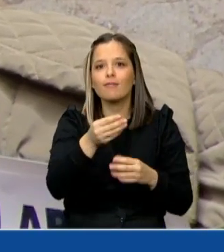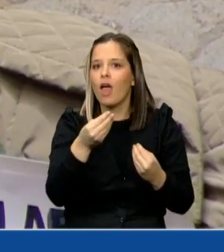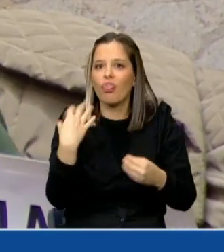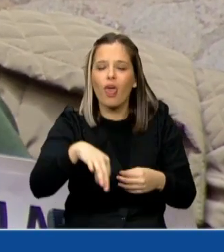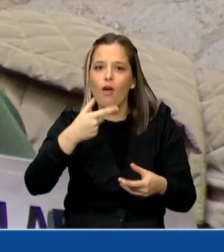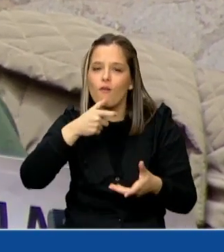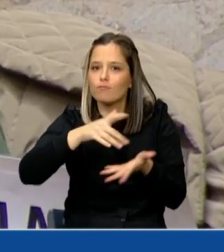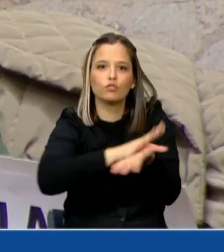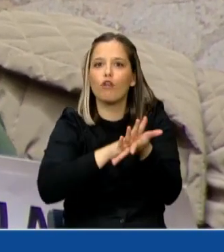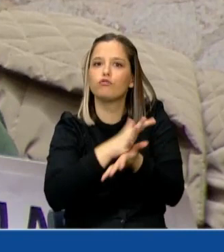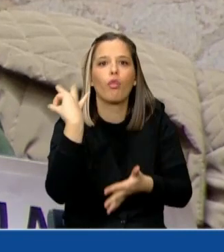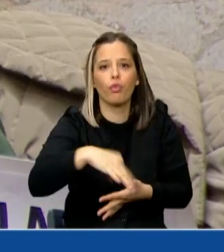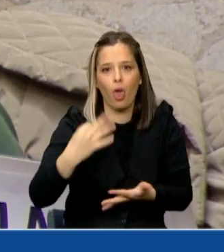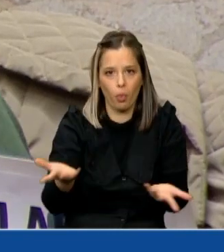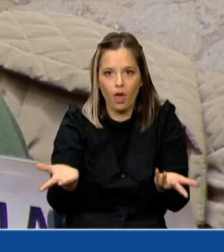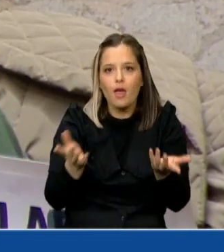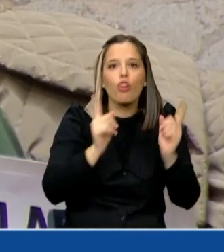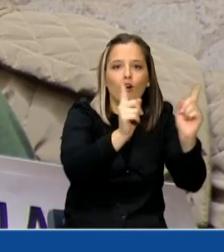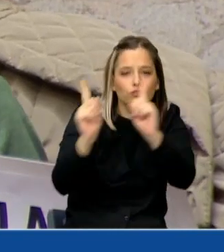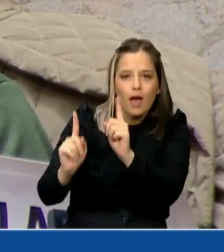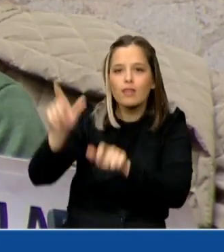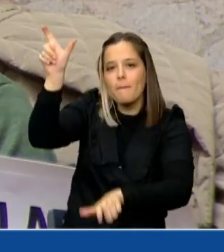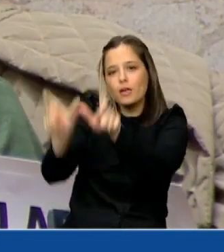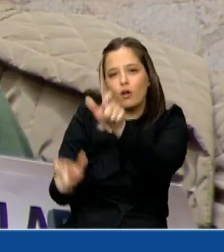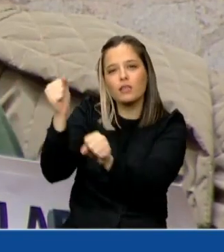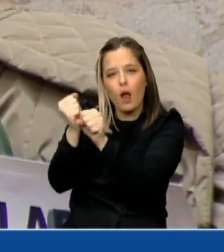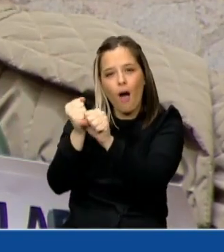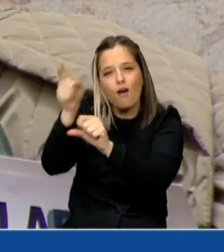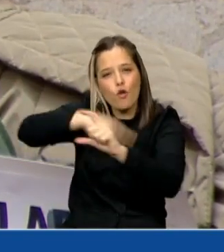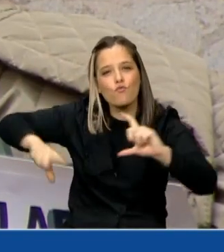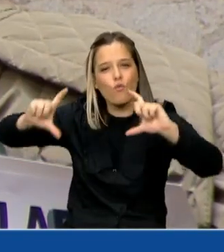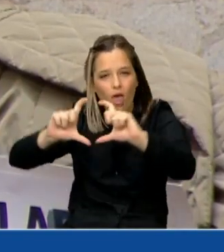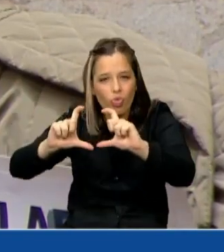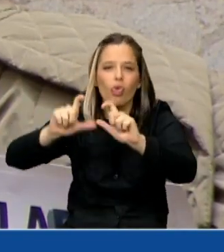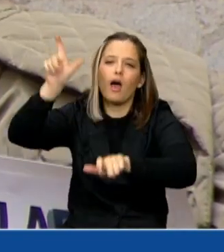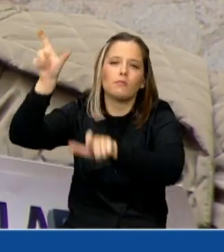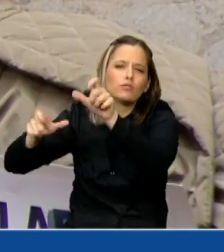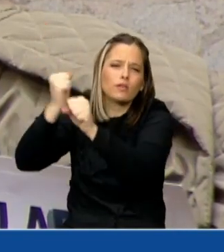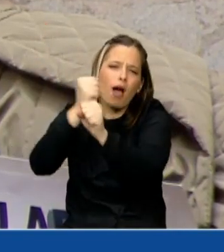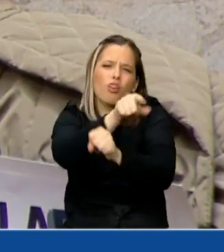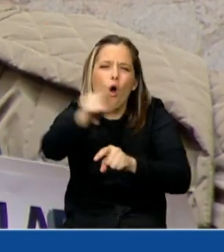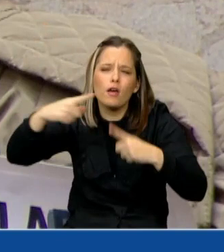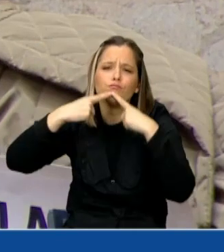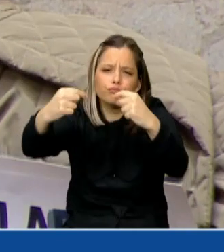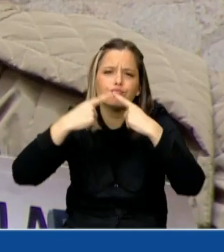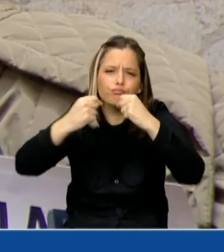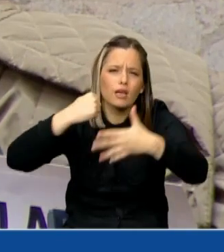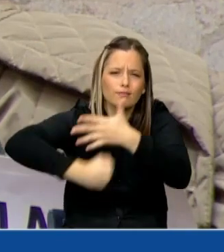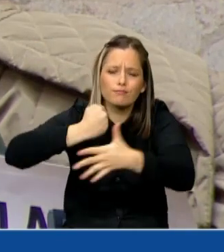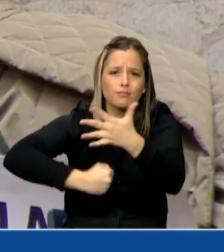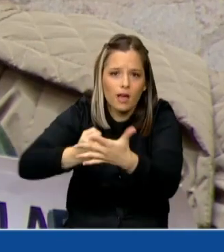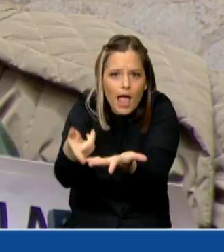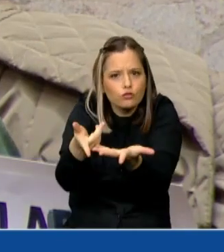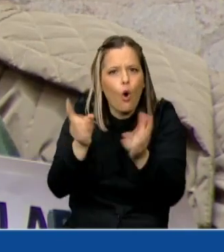Creo que es una alerta lo de los docentes, trabajadores neumáticos, desocupados, del subte, etcétera, que están